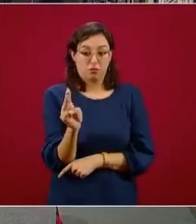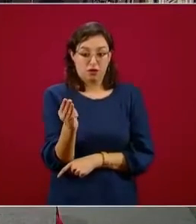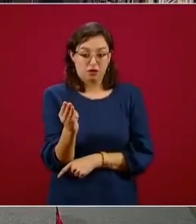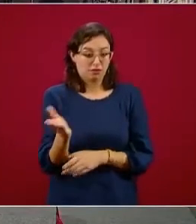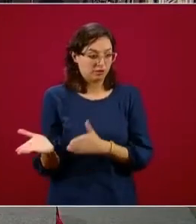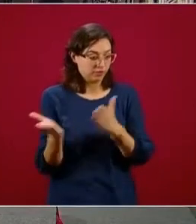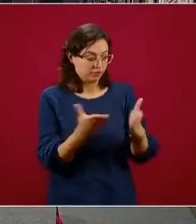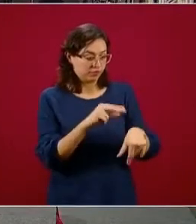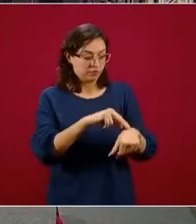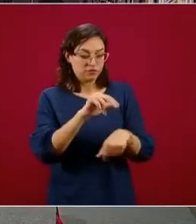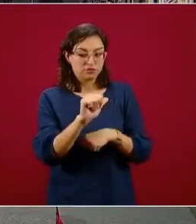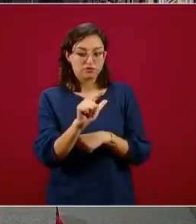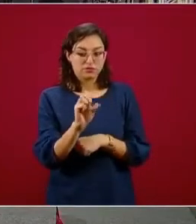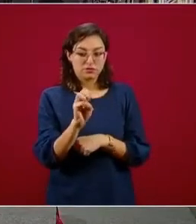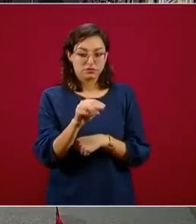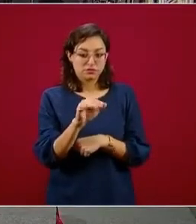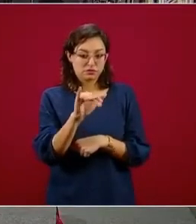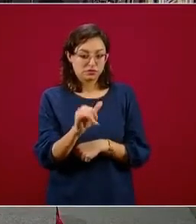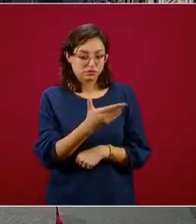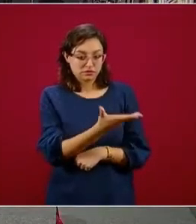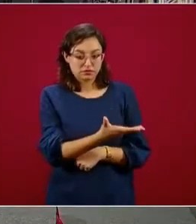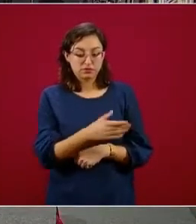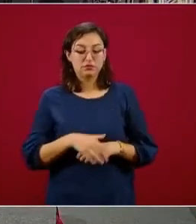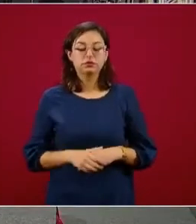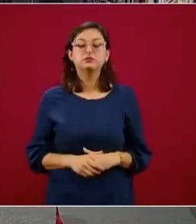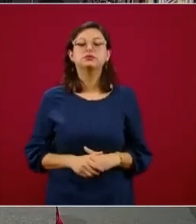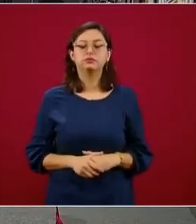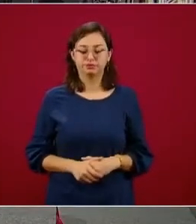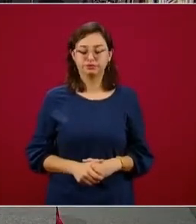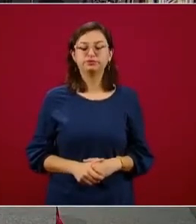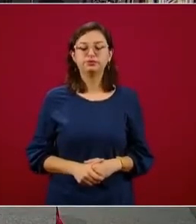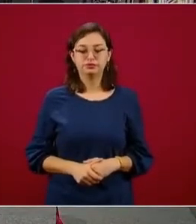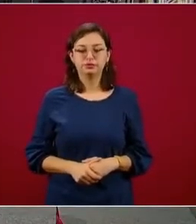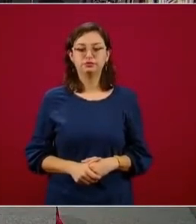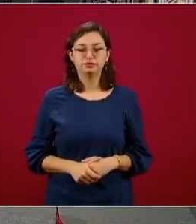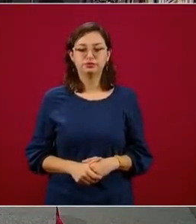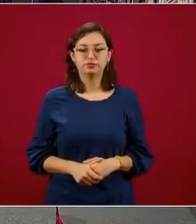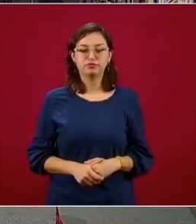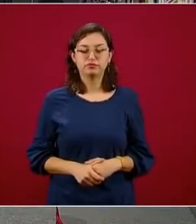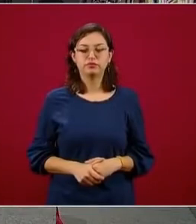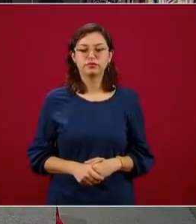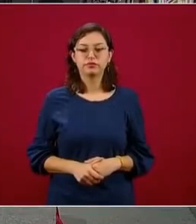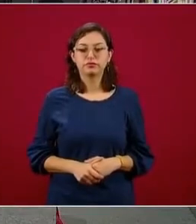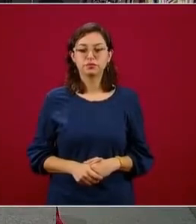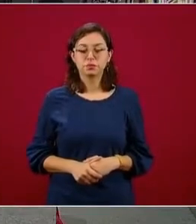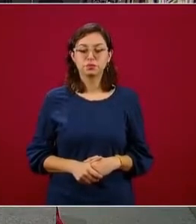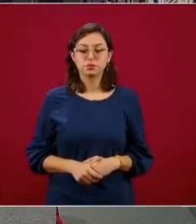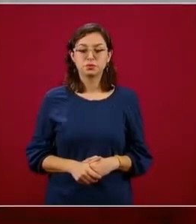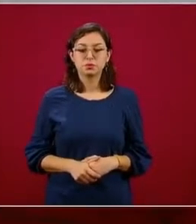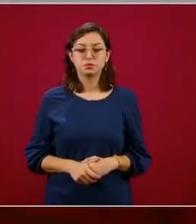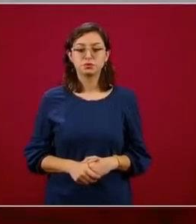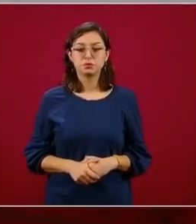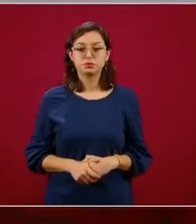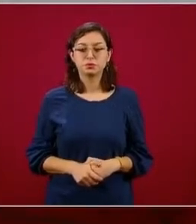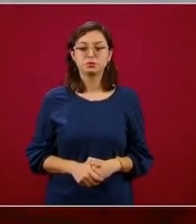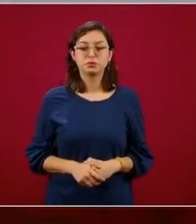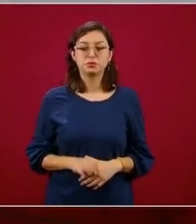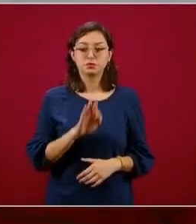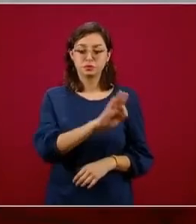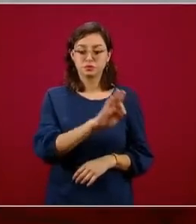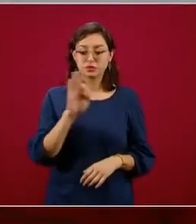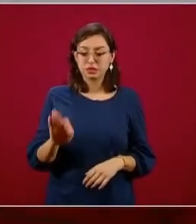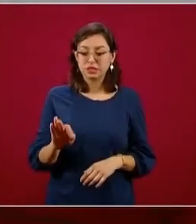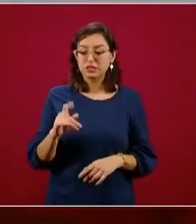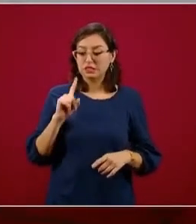se las dejo al doctor Alameda. Sí, en relación, comentaba las fechas de los resultados por